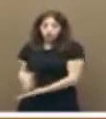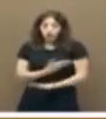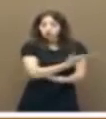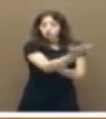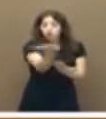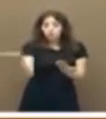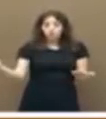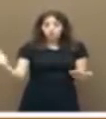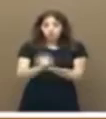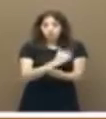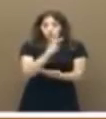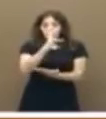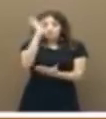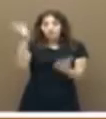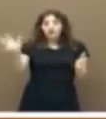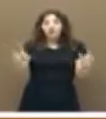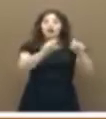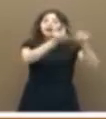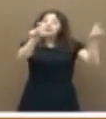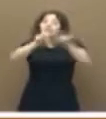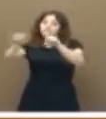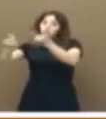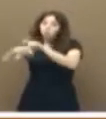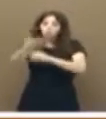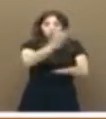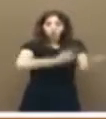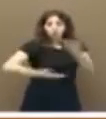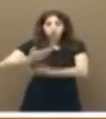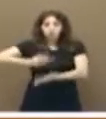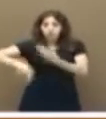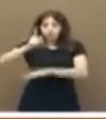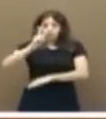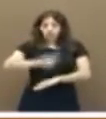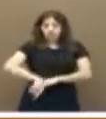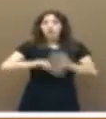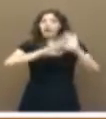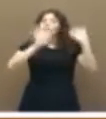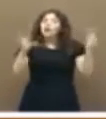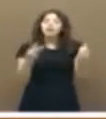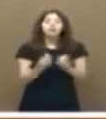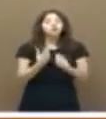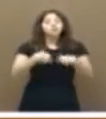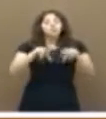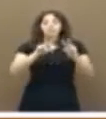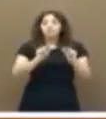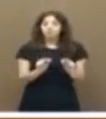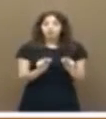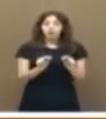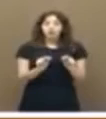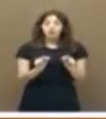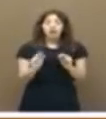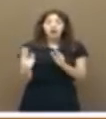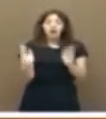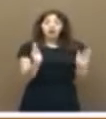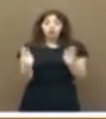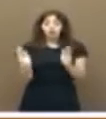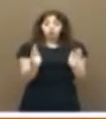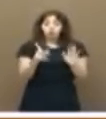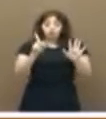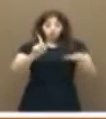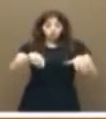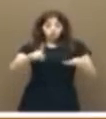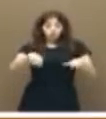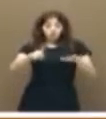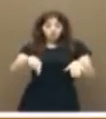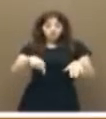distintas instituciones. En definitiva, y para concluir, la cultura en estos 10 meses de acción de Gobierno se pone al servicio y a disposición